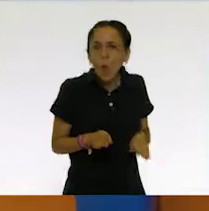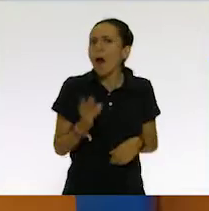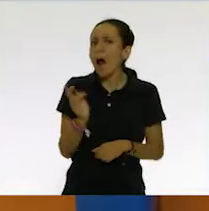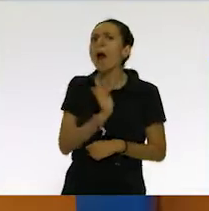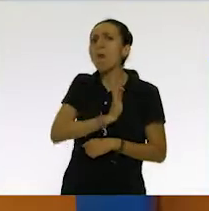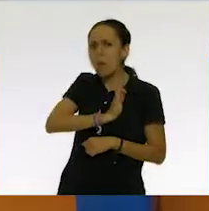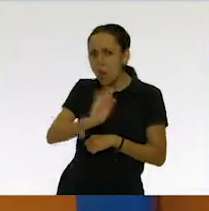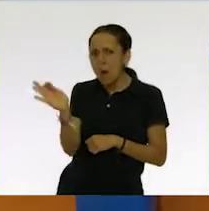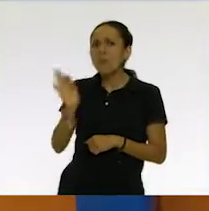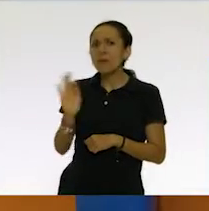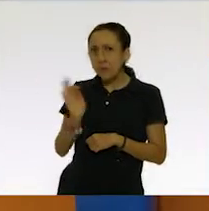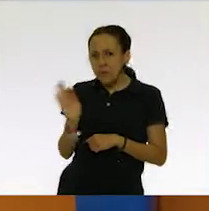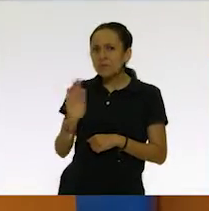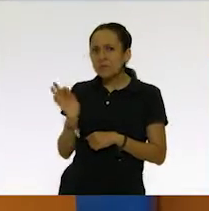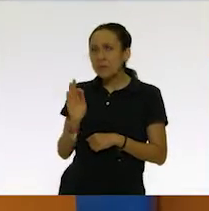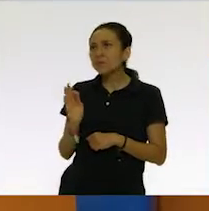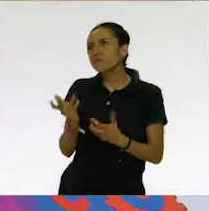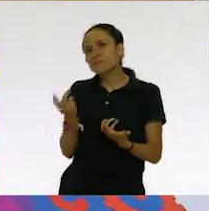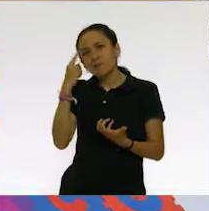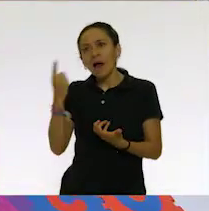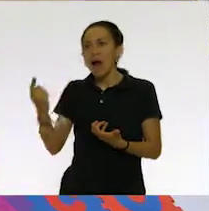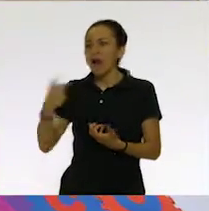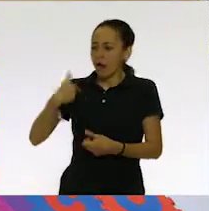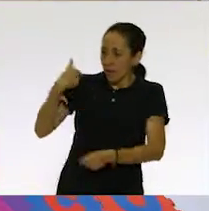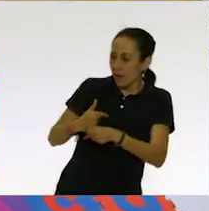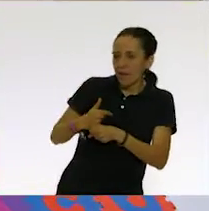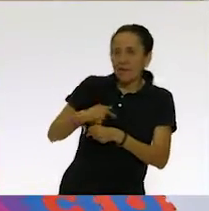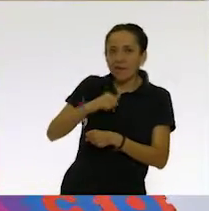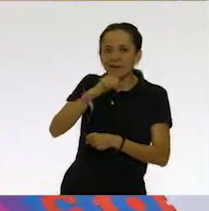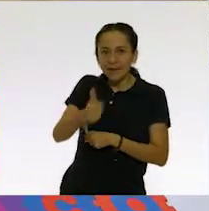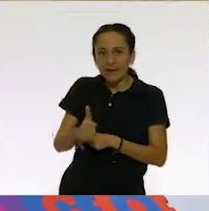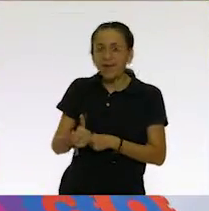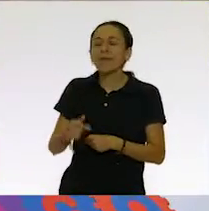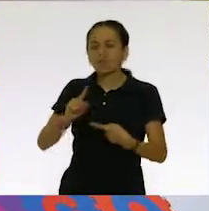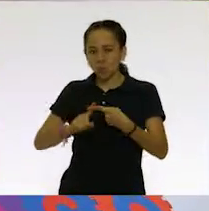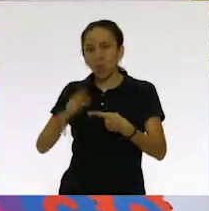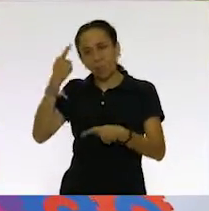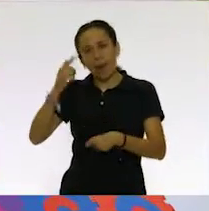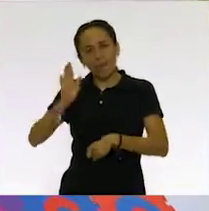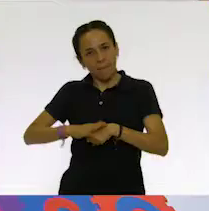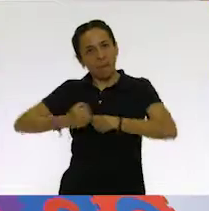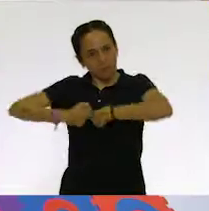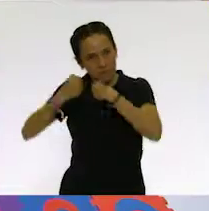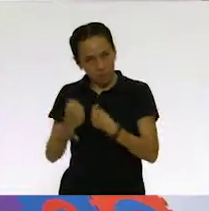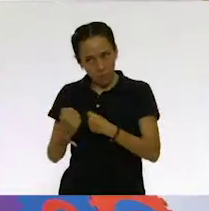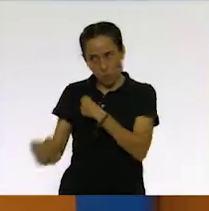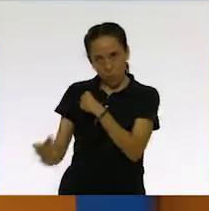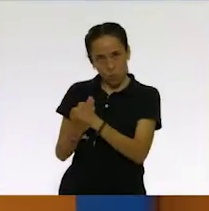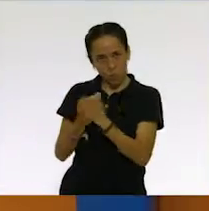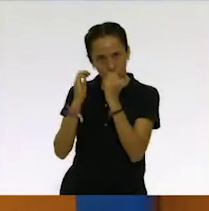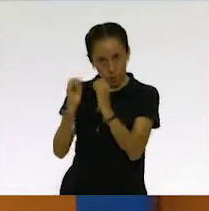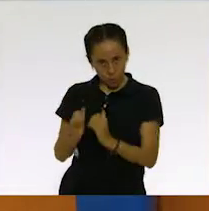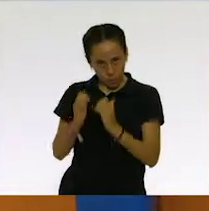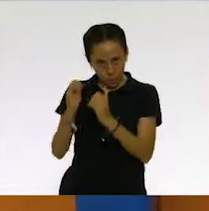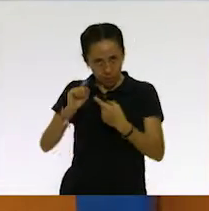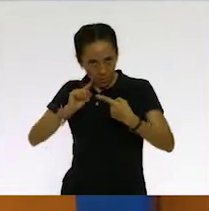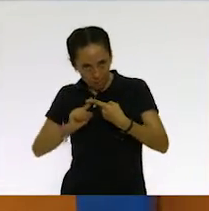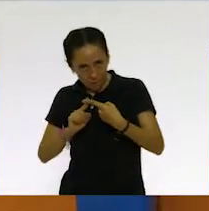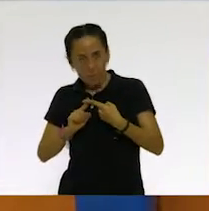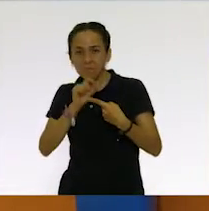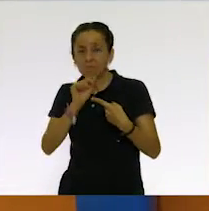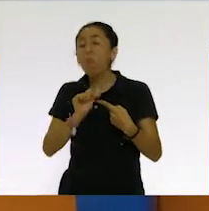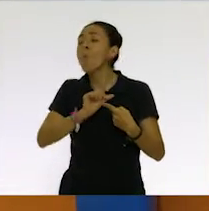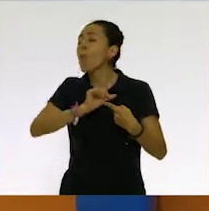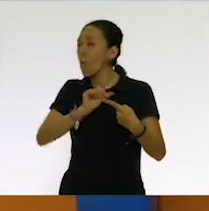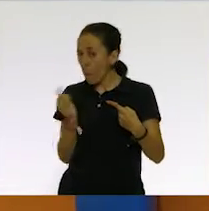que no los puedan localizar. Uh-huh. Ahora, ya hablamos que por seguridad los animales buscan una cueva, pero hay otra